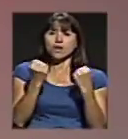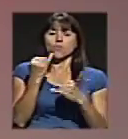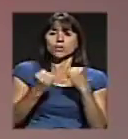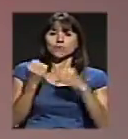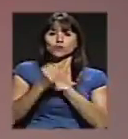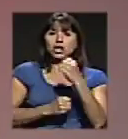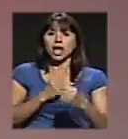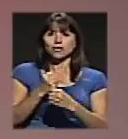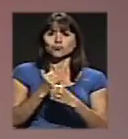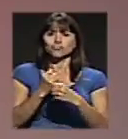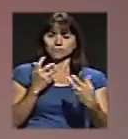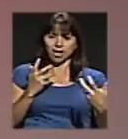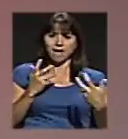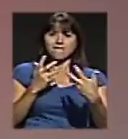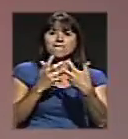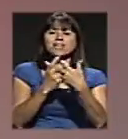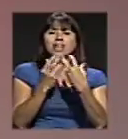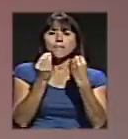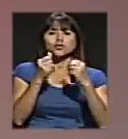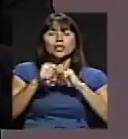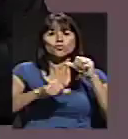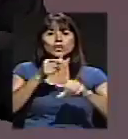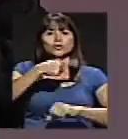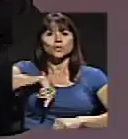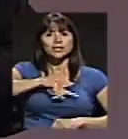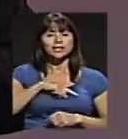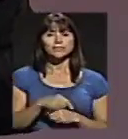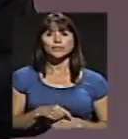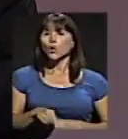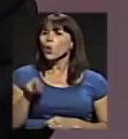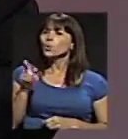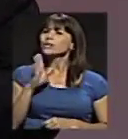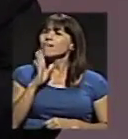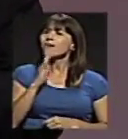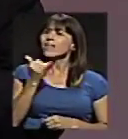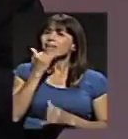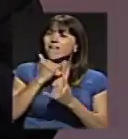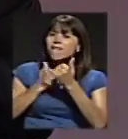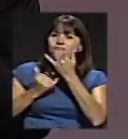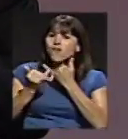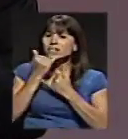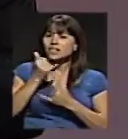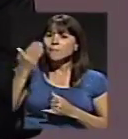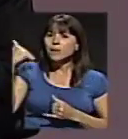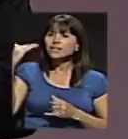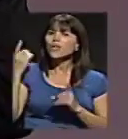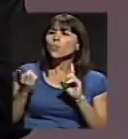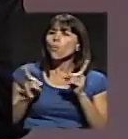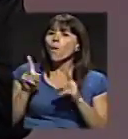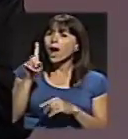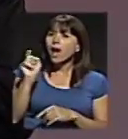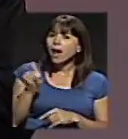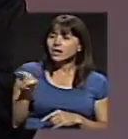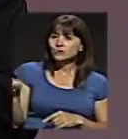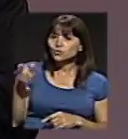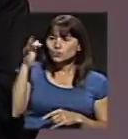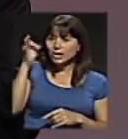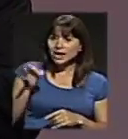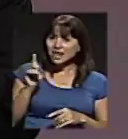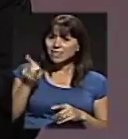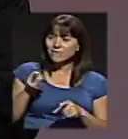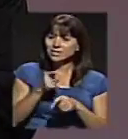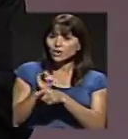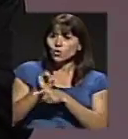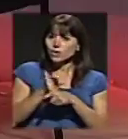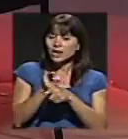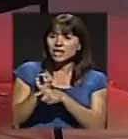luchas que hemos venido dando. Usted mencionó los errores del pasado. ¿Cuáles errores del pasado siente usted que deben ser corregidos